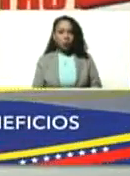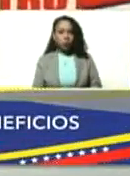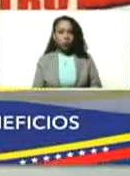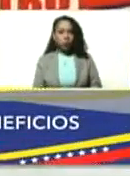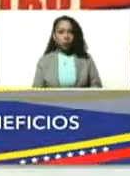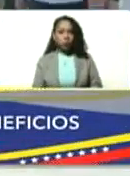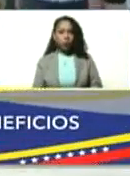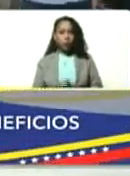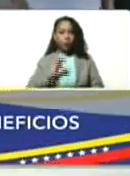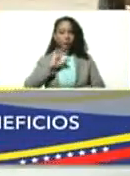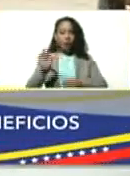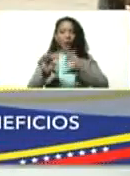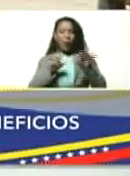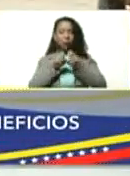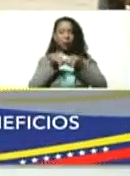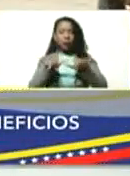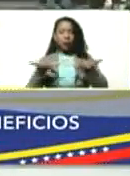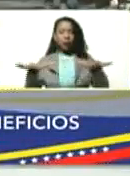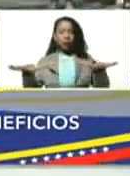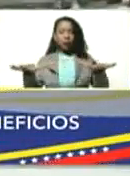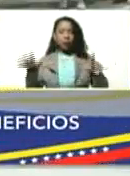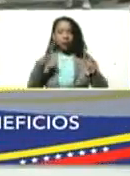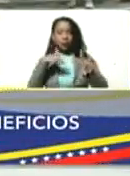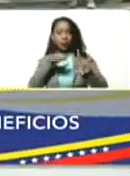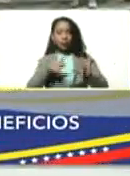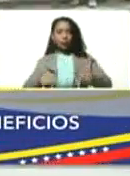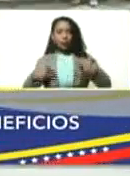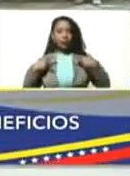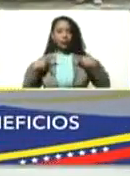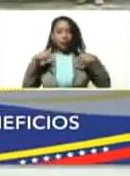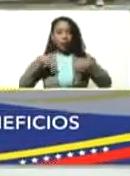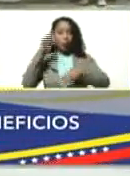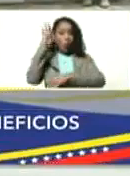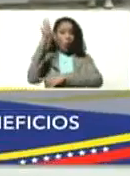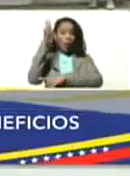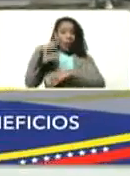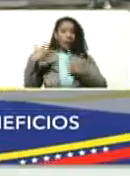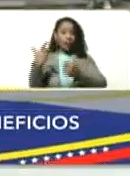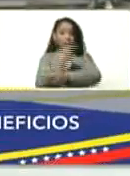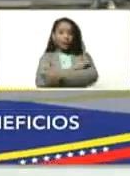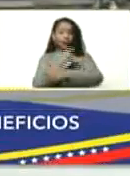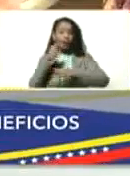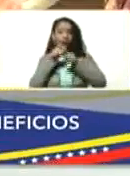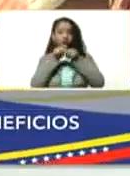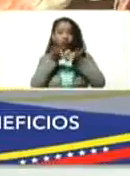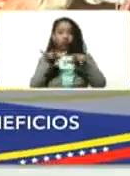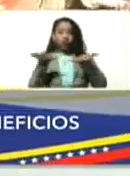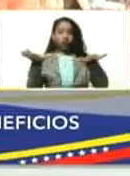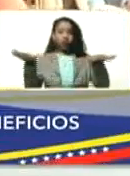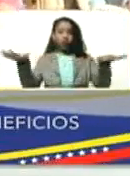amenazando la vida. Hoy, con las jornadas de vacunación masiva,